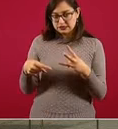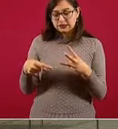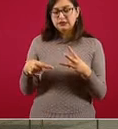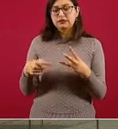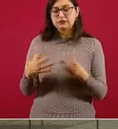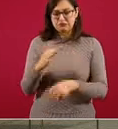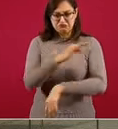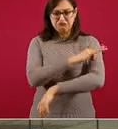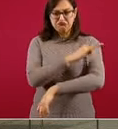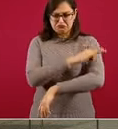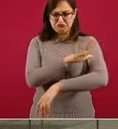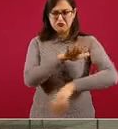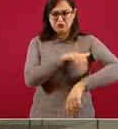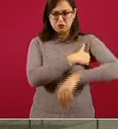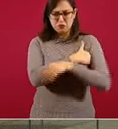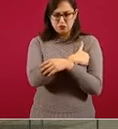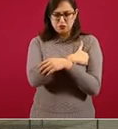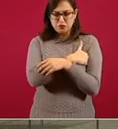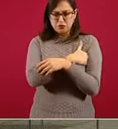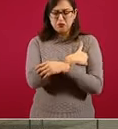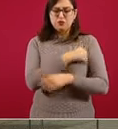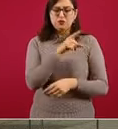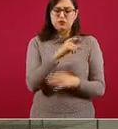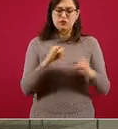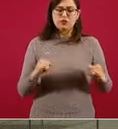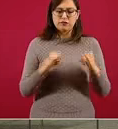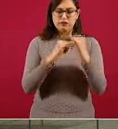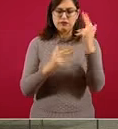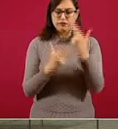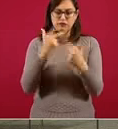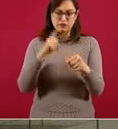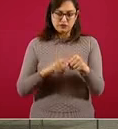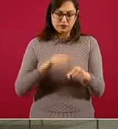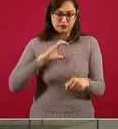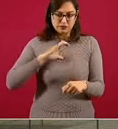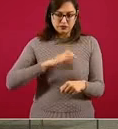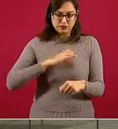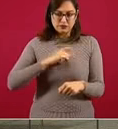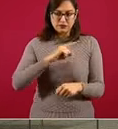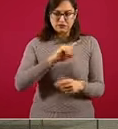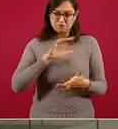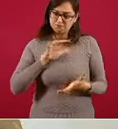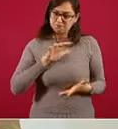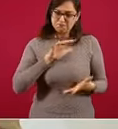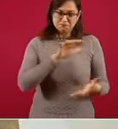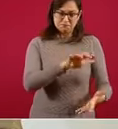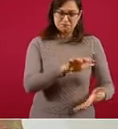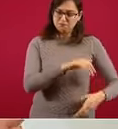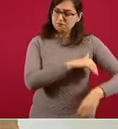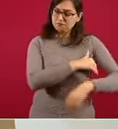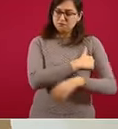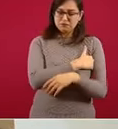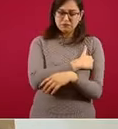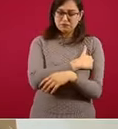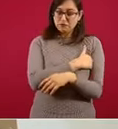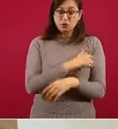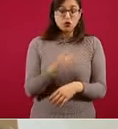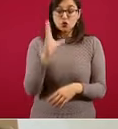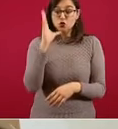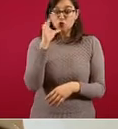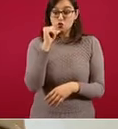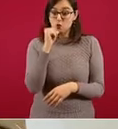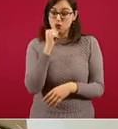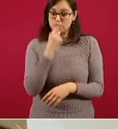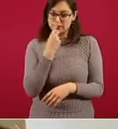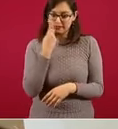las tenemos también en el Instituto Nacional de Cancerología, ahí se guardó la gran reserva, digamos, no podría dar los detalles de